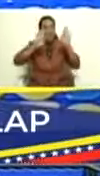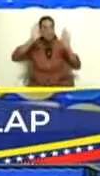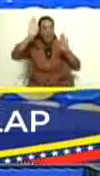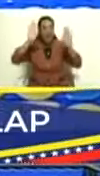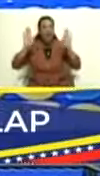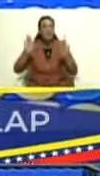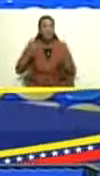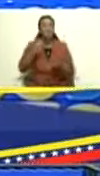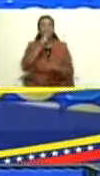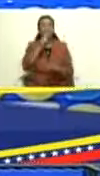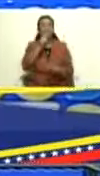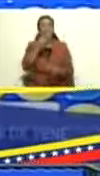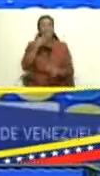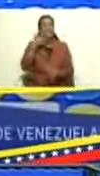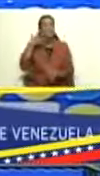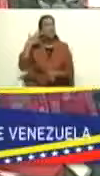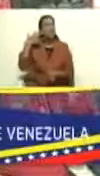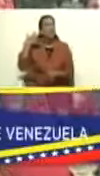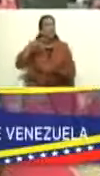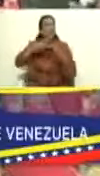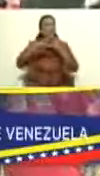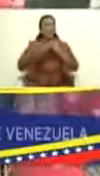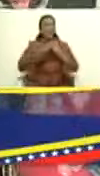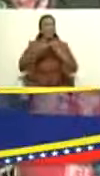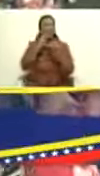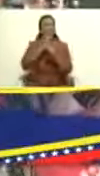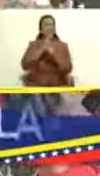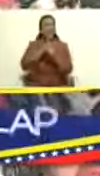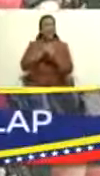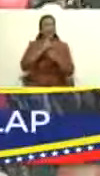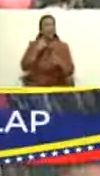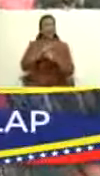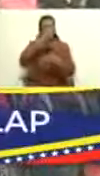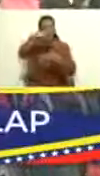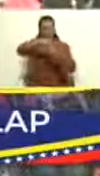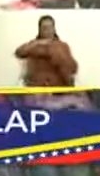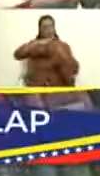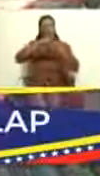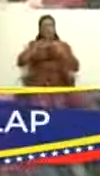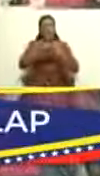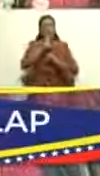Los que están orgullosos de los CLAP.